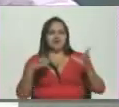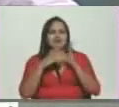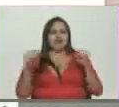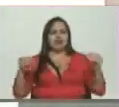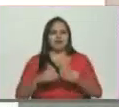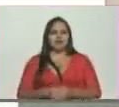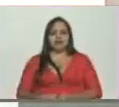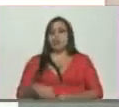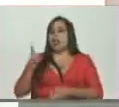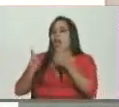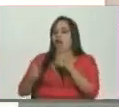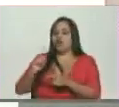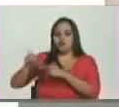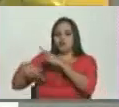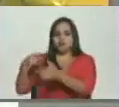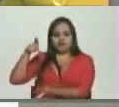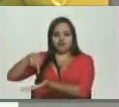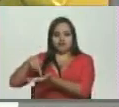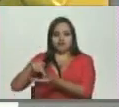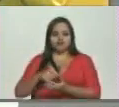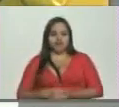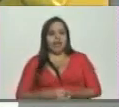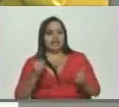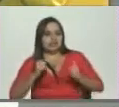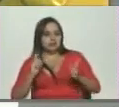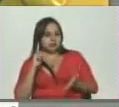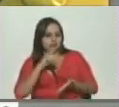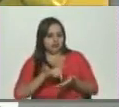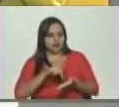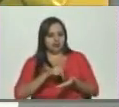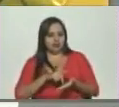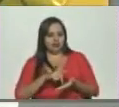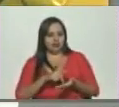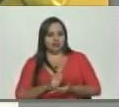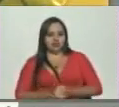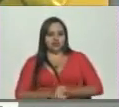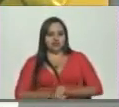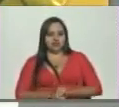¿Algunas presentaciones? Tenemos presentaciones por allí, el